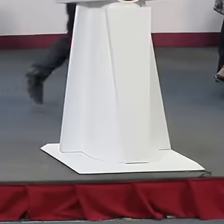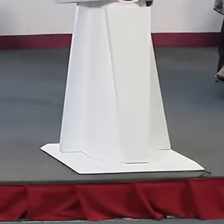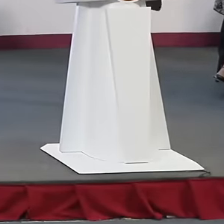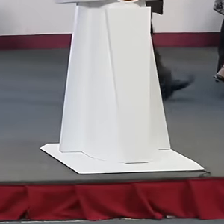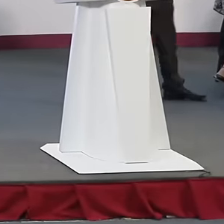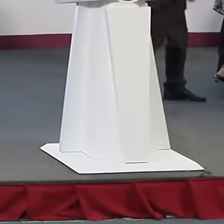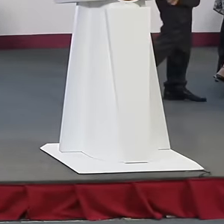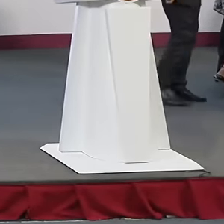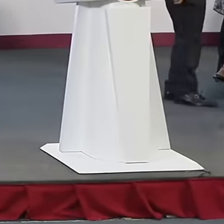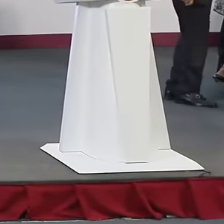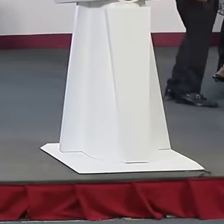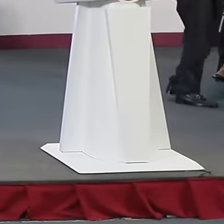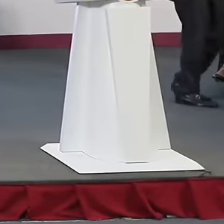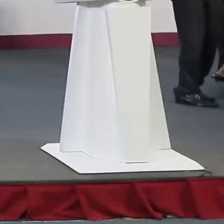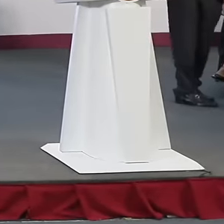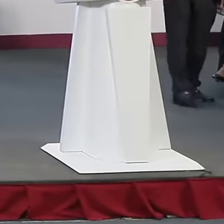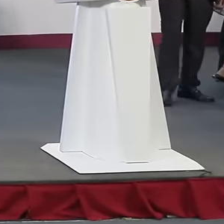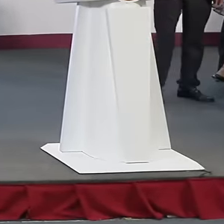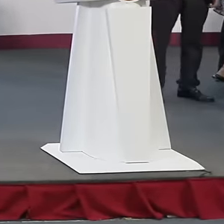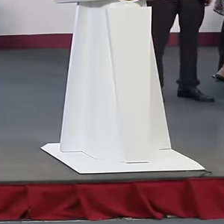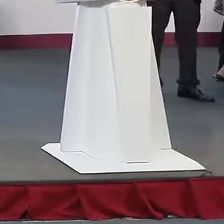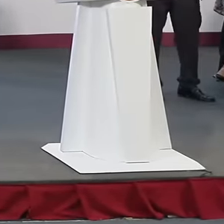¿Listo?